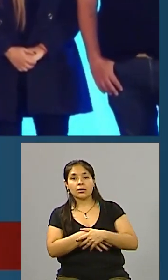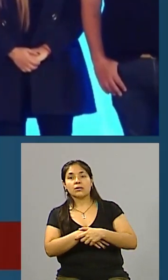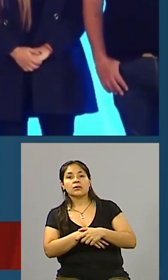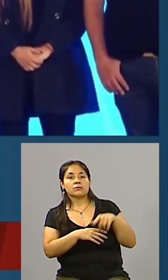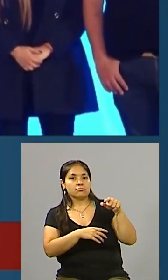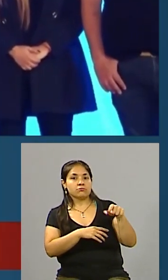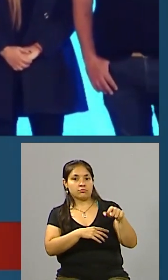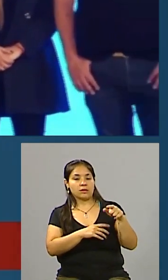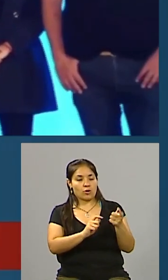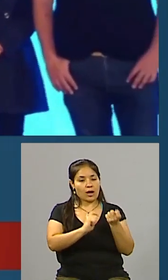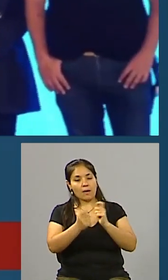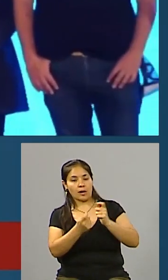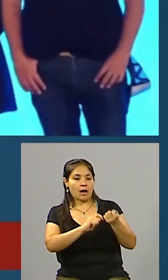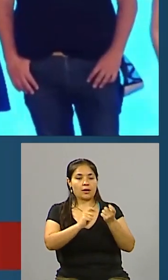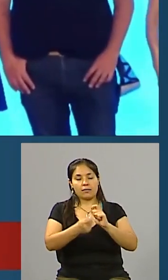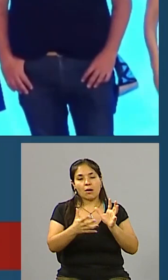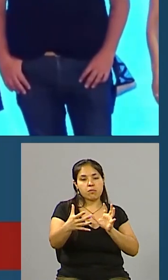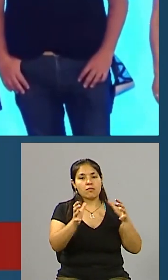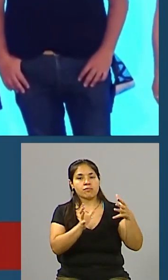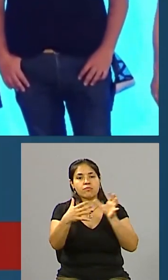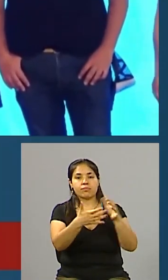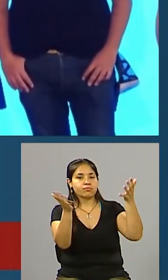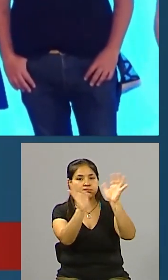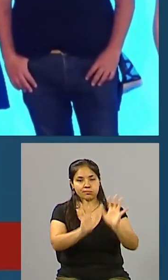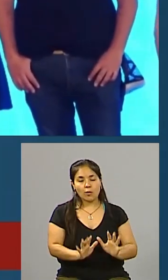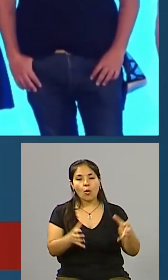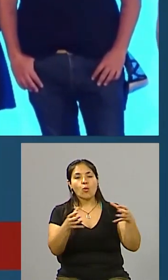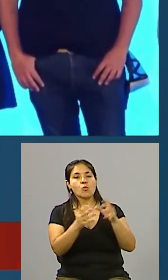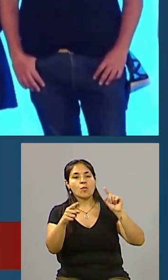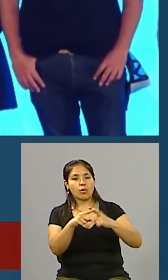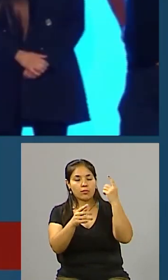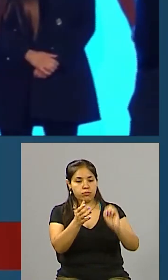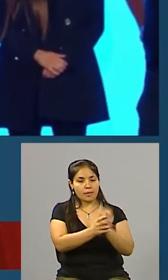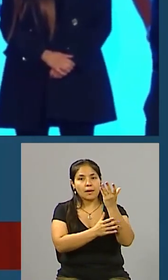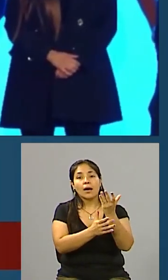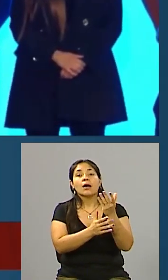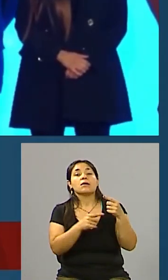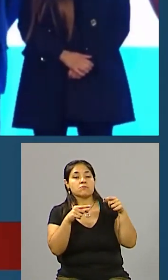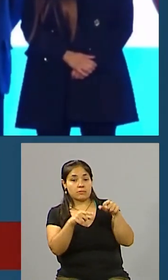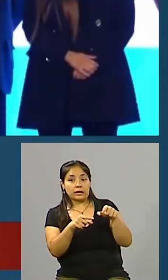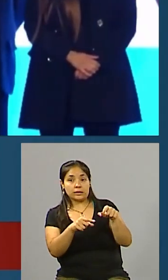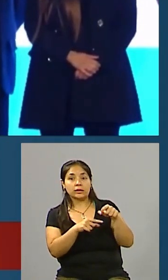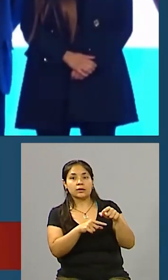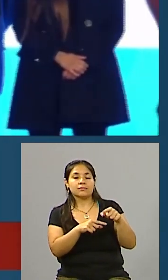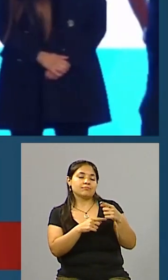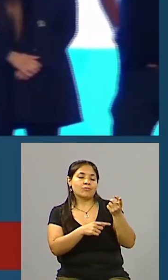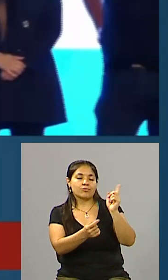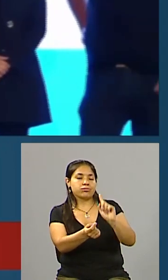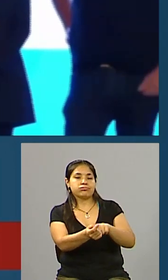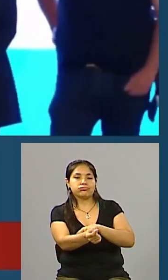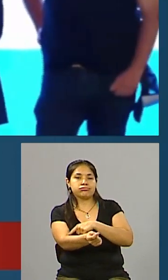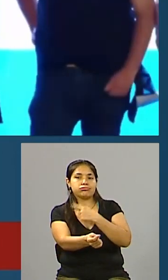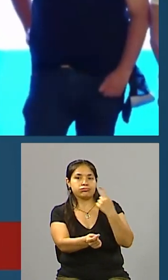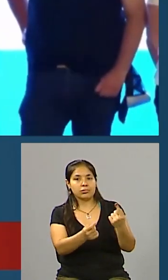vayan reconfigurando y rearmando un partido político en el cual tiene una larguísima tradición de a